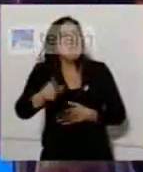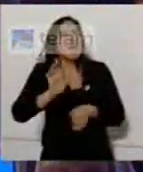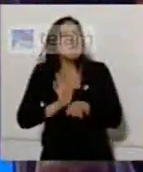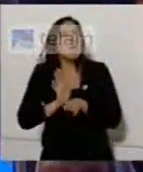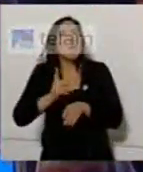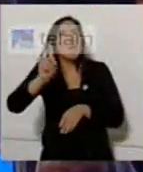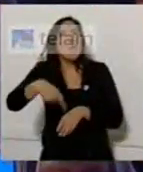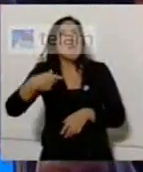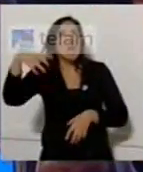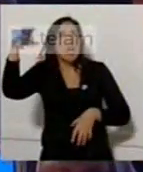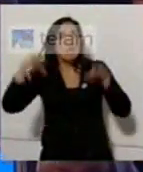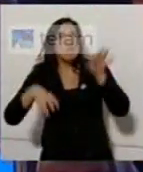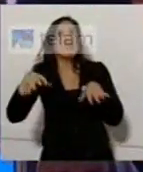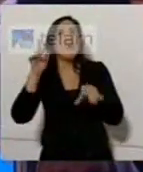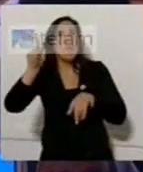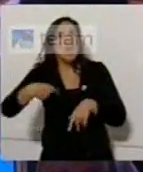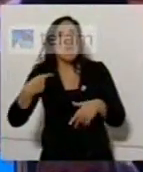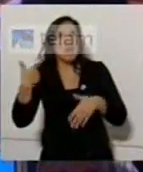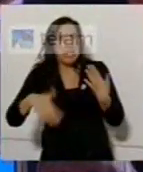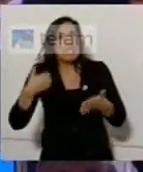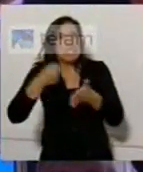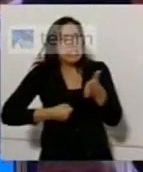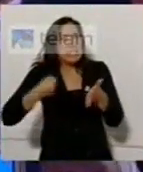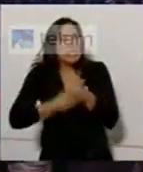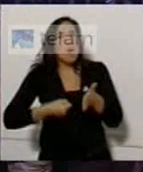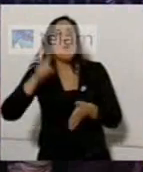y las luchas que iba a tener que dar.